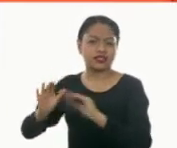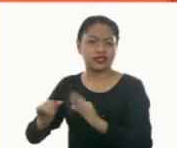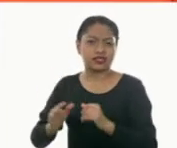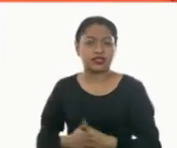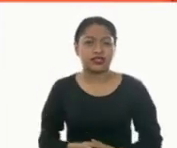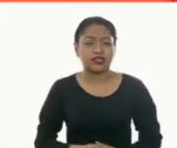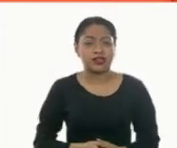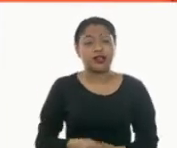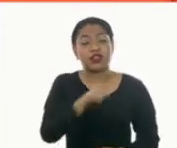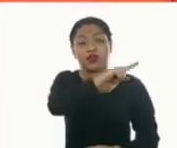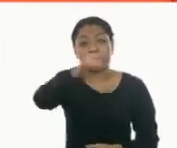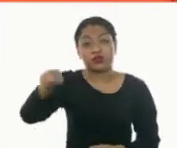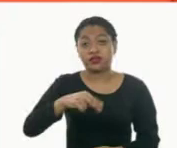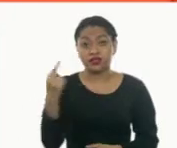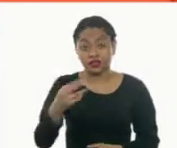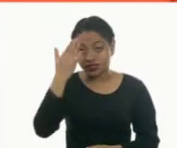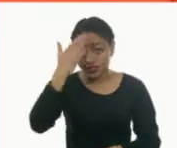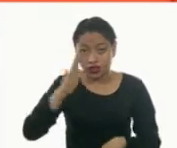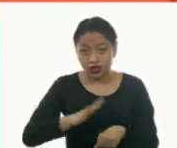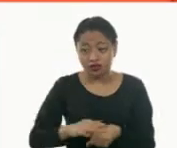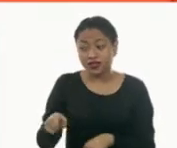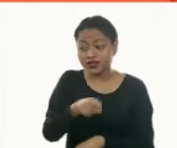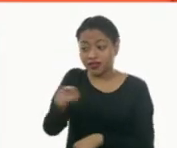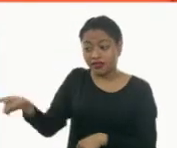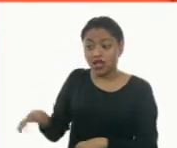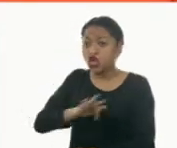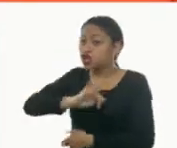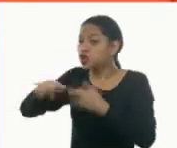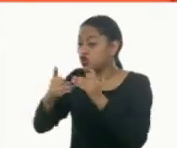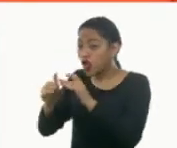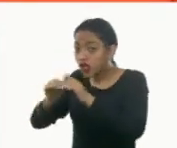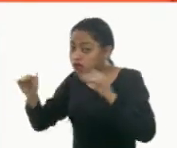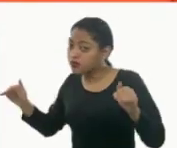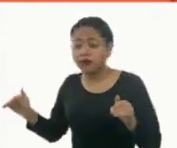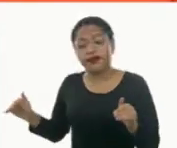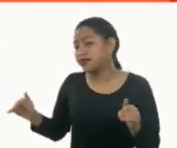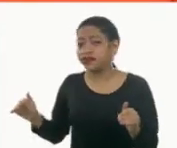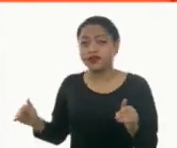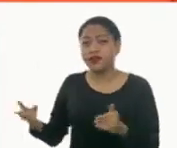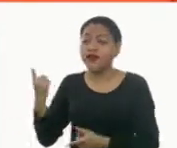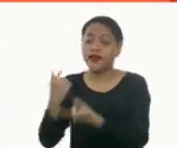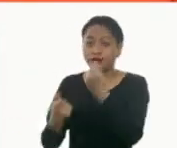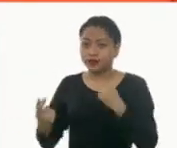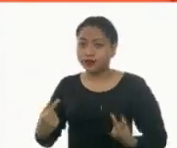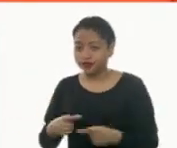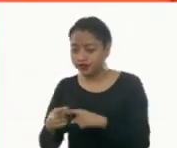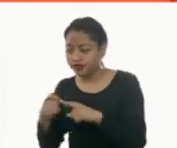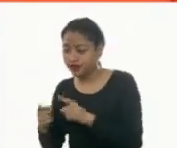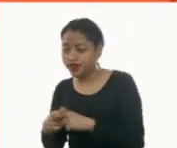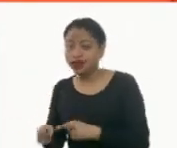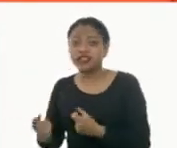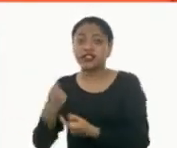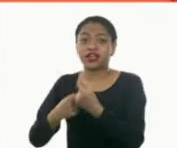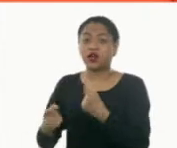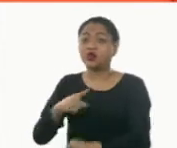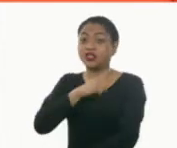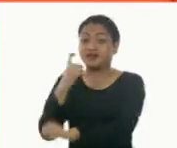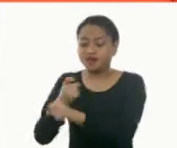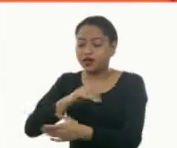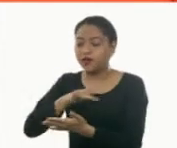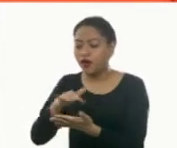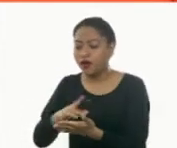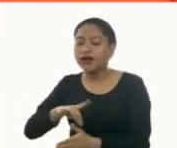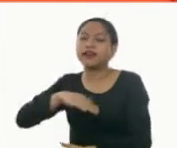no aprenden de la misma manera todos. Entonces, unos aprenden primero a leer, después a escribir, y